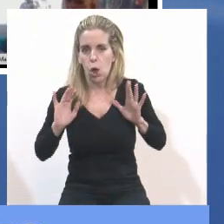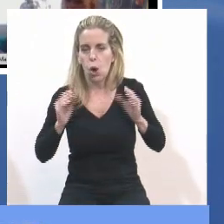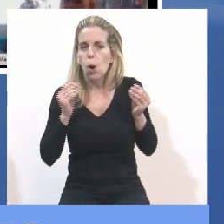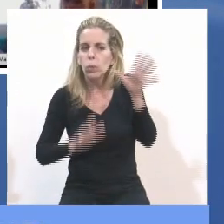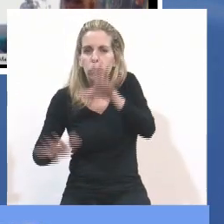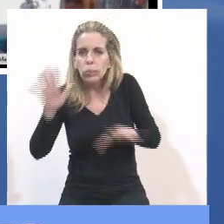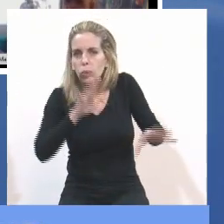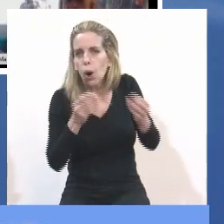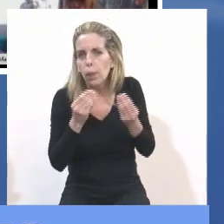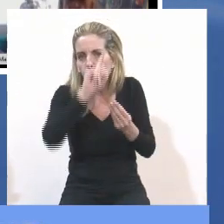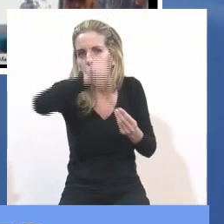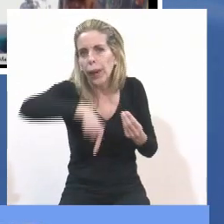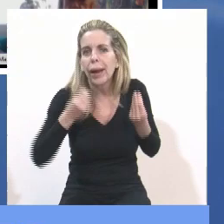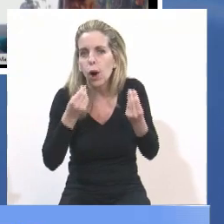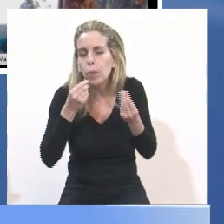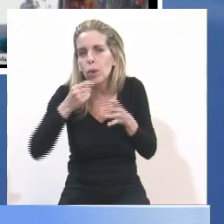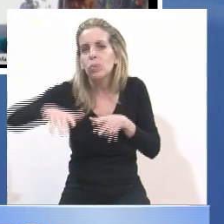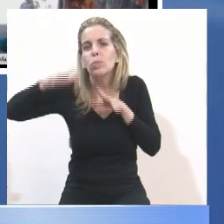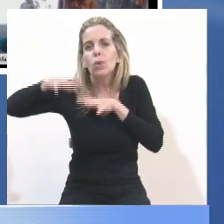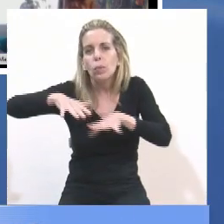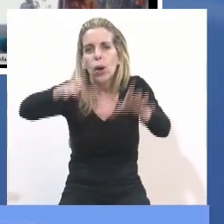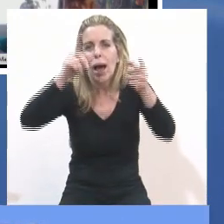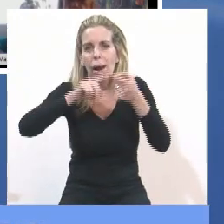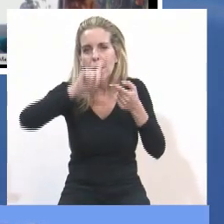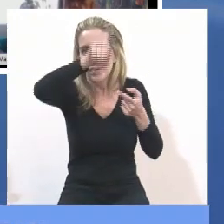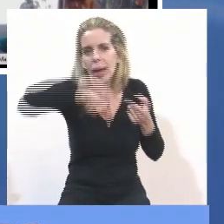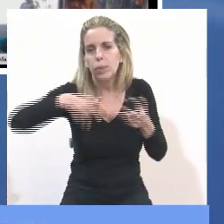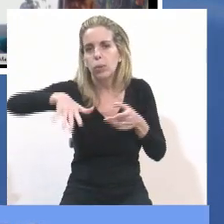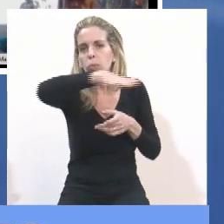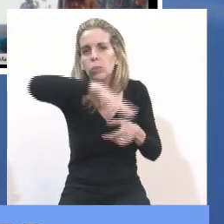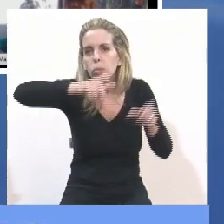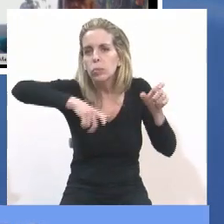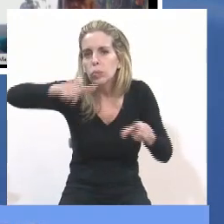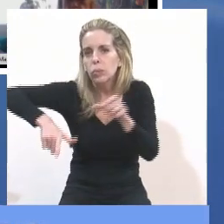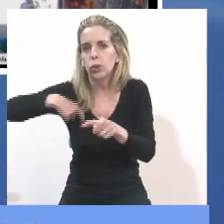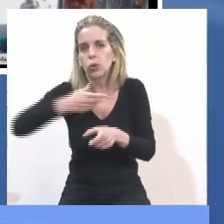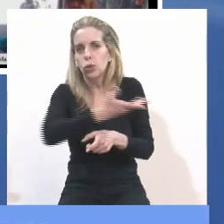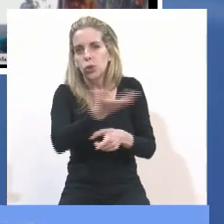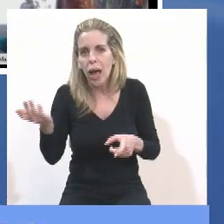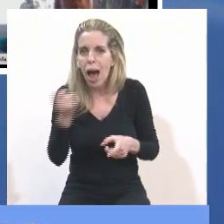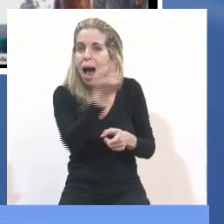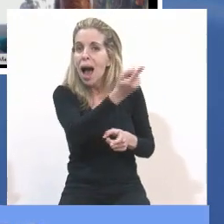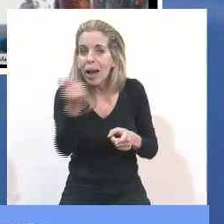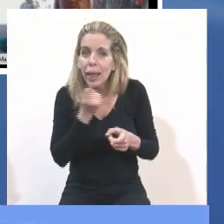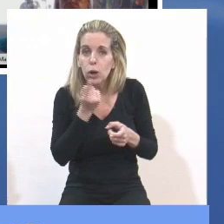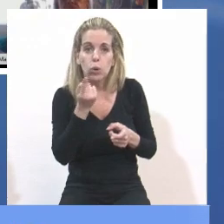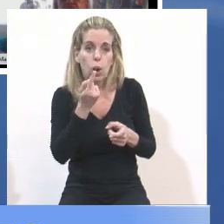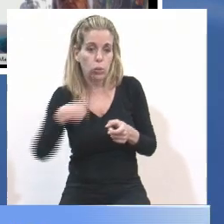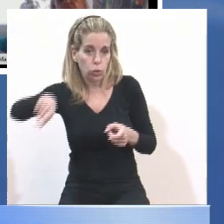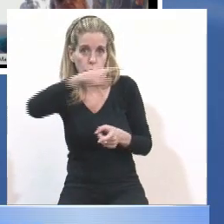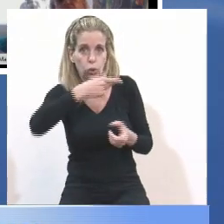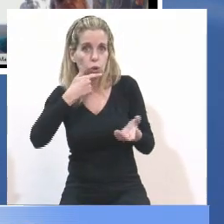que tiene origen popular, que tiene origen de la ciudadanía, en donde cada uno de los representantes,